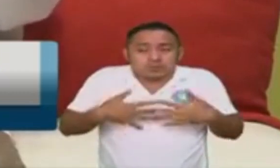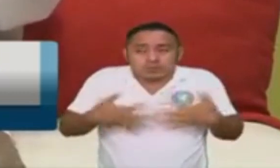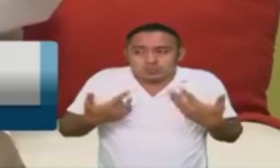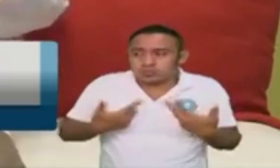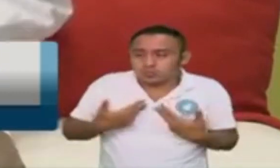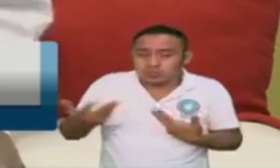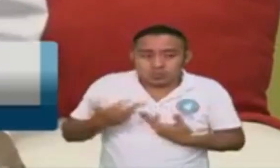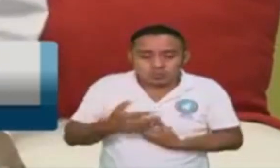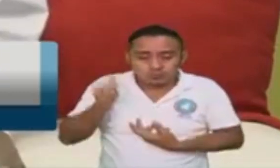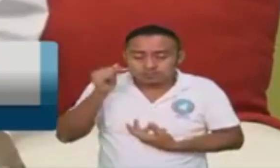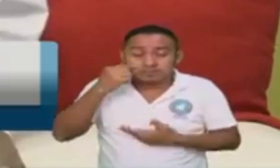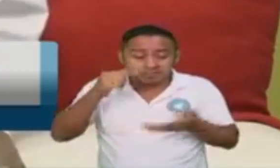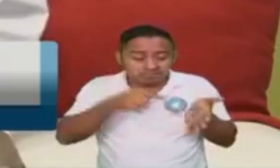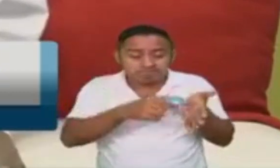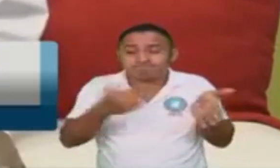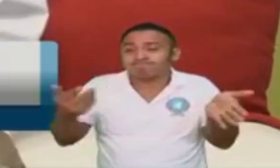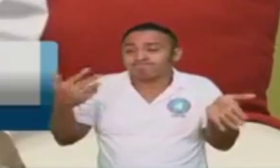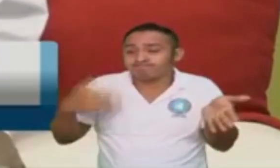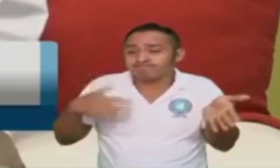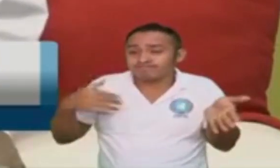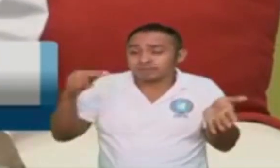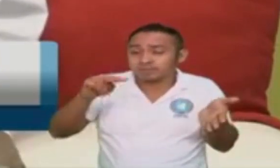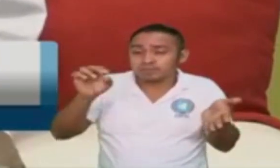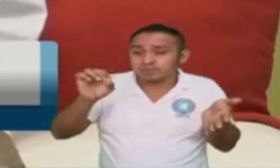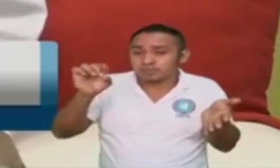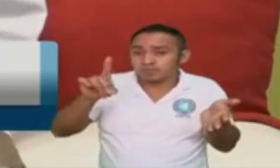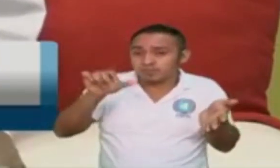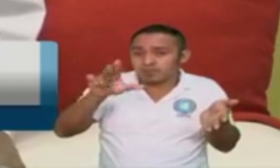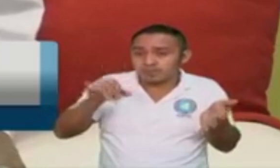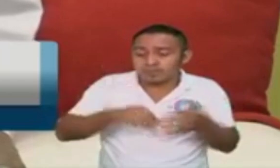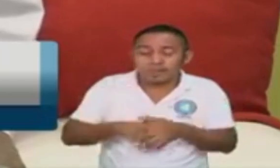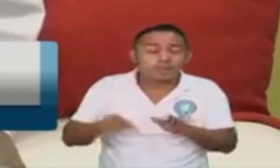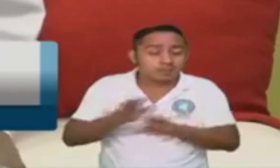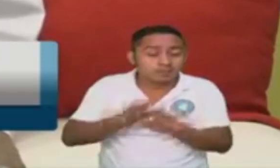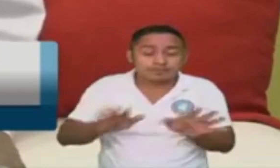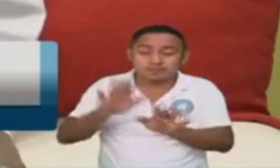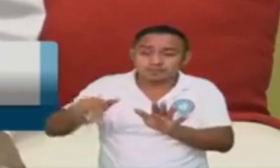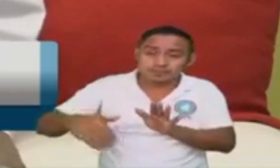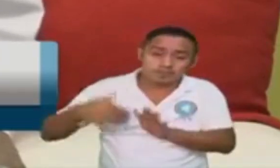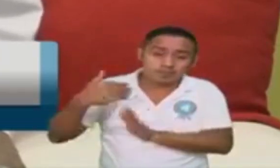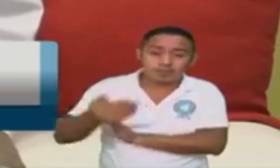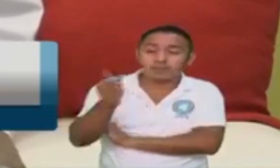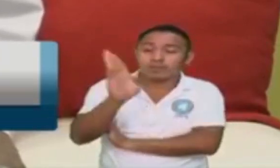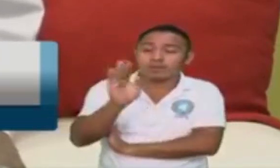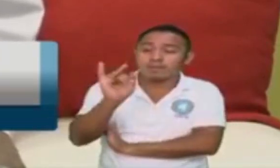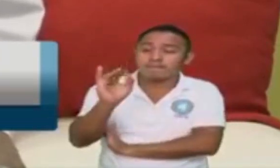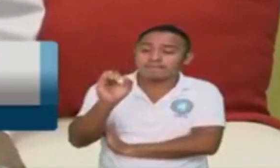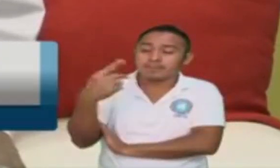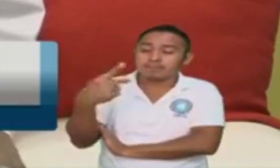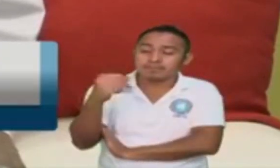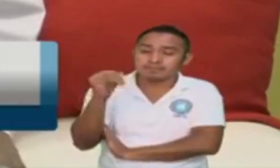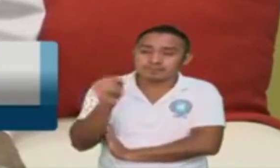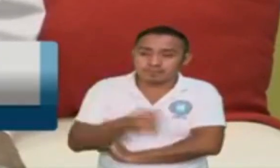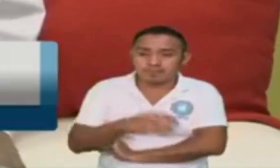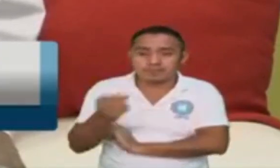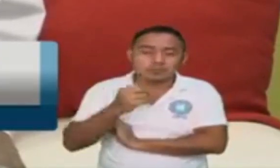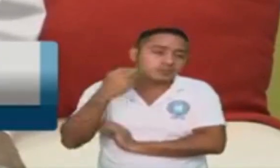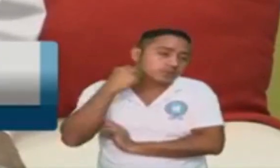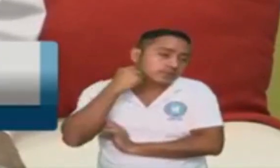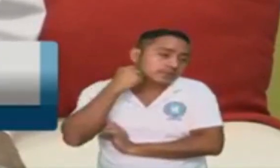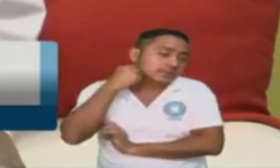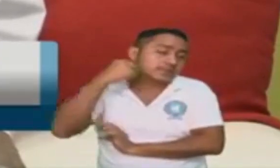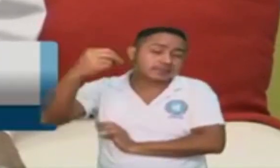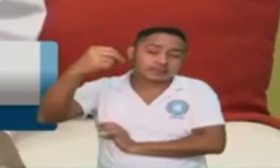pues ahí está el nódulo, ¿no? Entonces, al final, en la biopsia o durante el procedimiento de extracción del